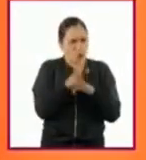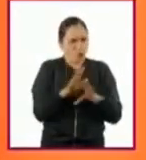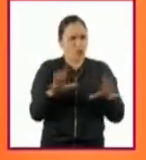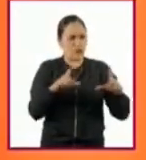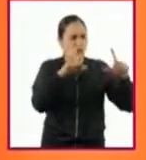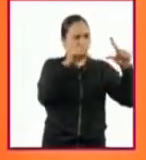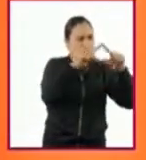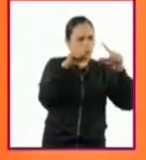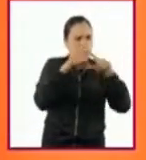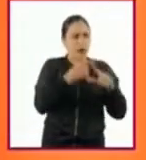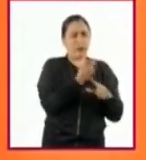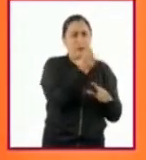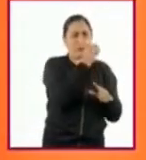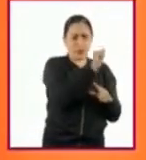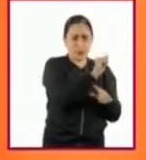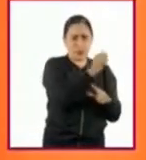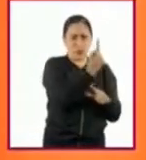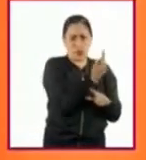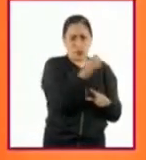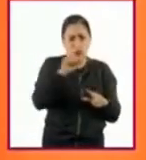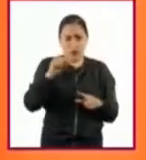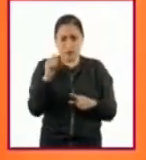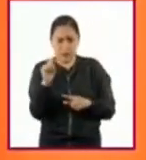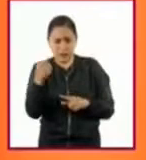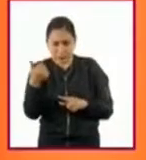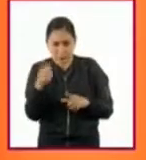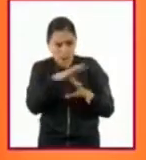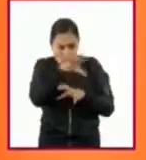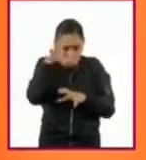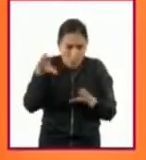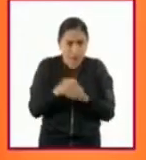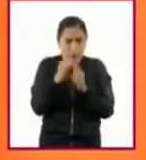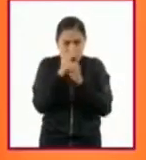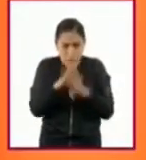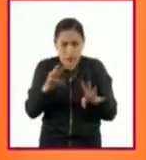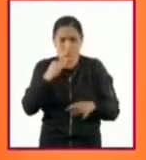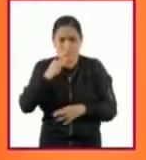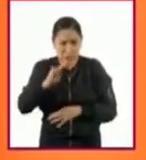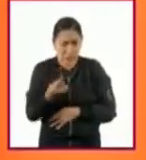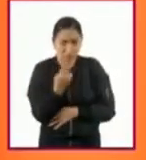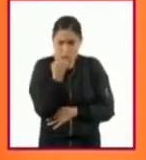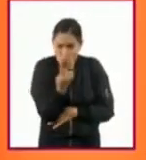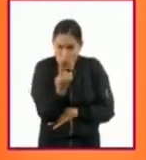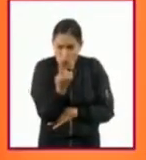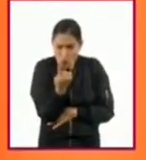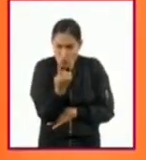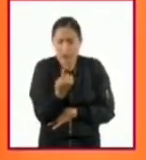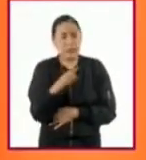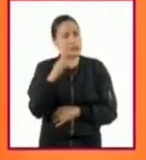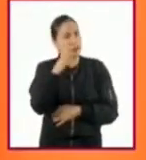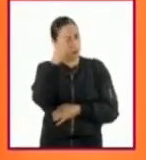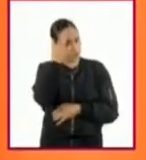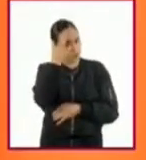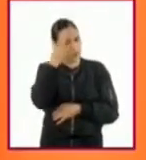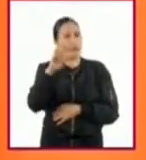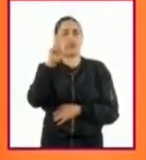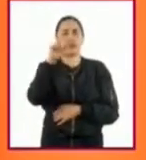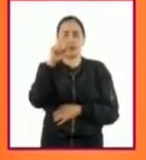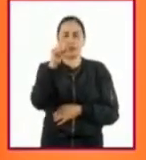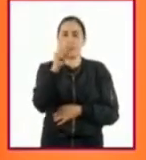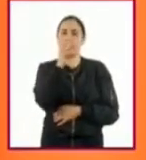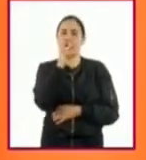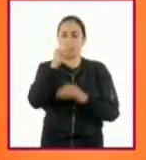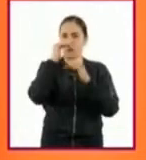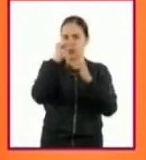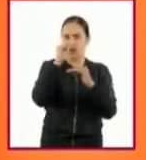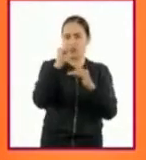los triángulos en un mismo telegrama? Recuerden que no pueden pasarse de 30 palabras. ¿Cuántos